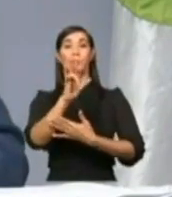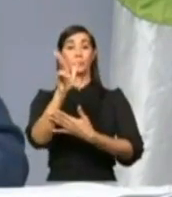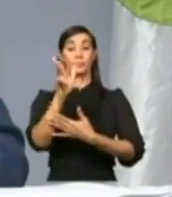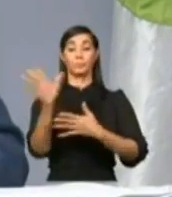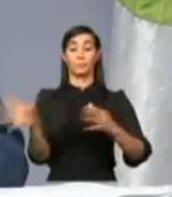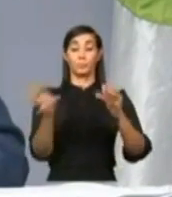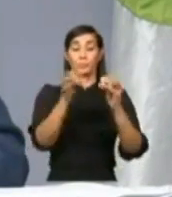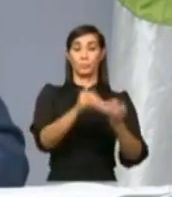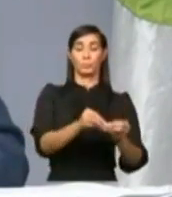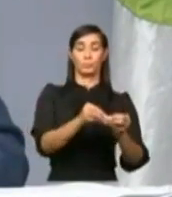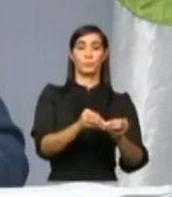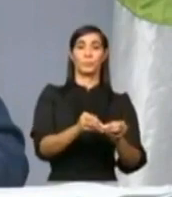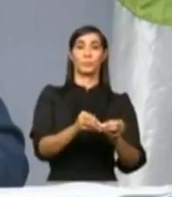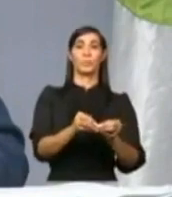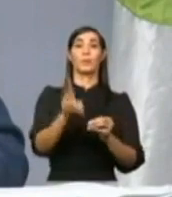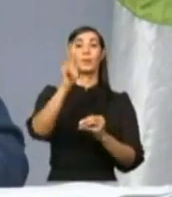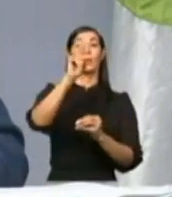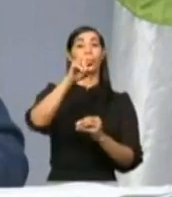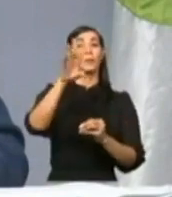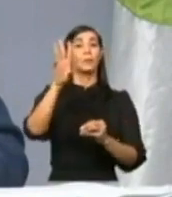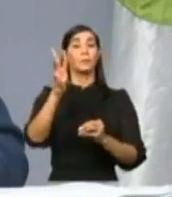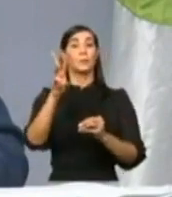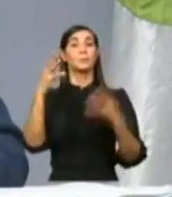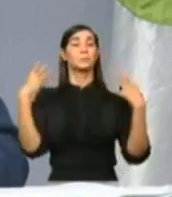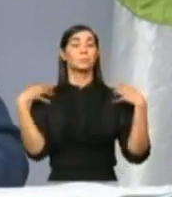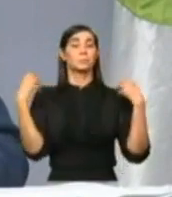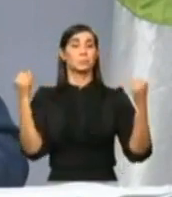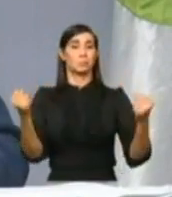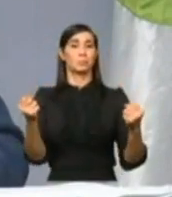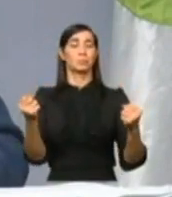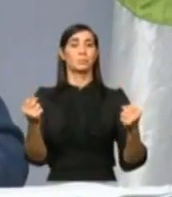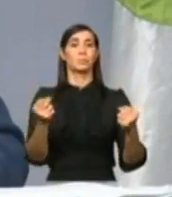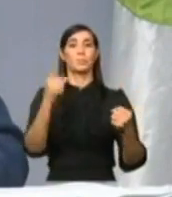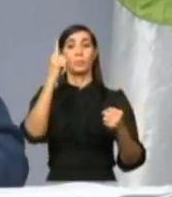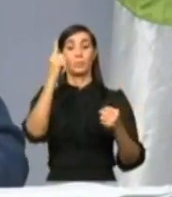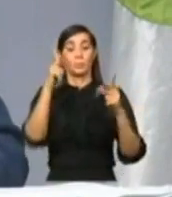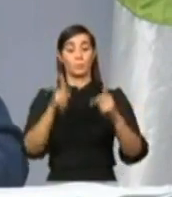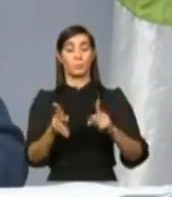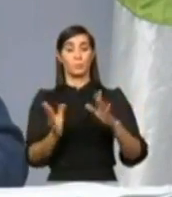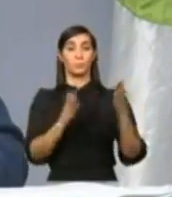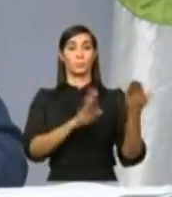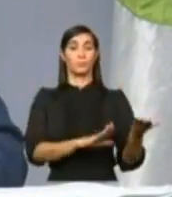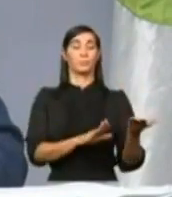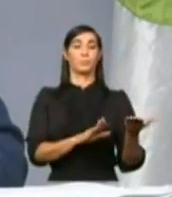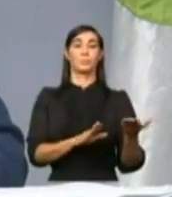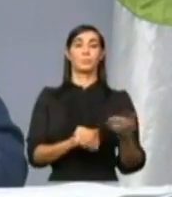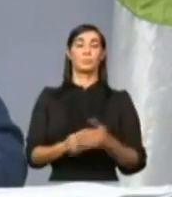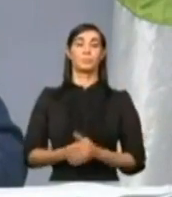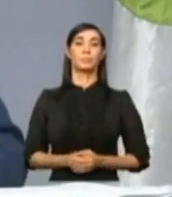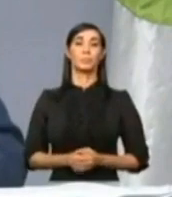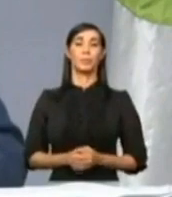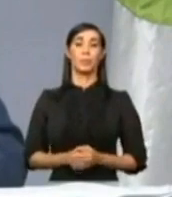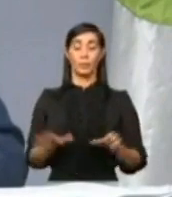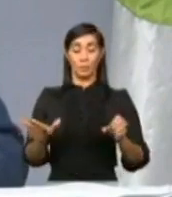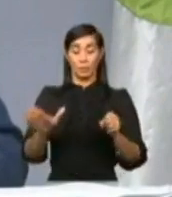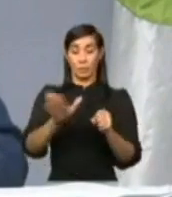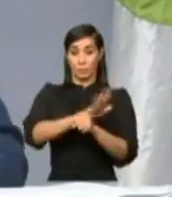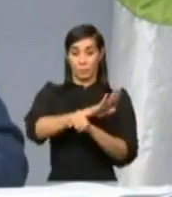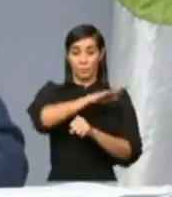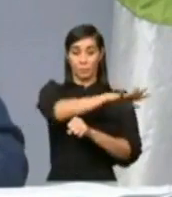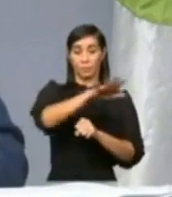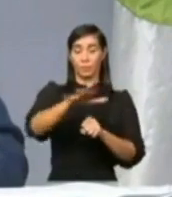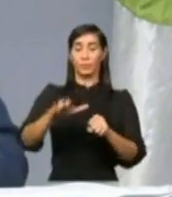673 acumulados, 26 recuperados, 1 fallecimiento. El total general,